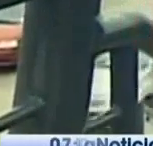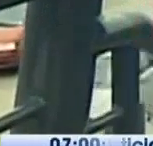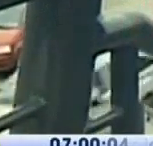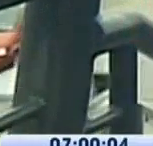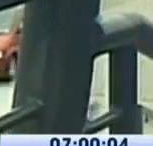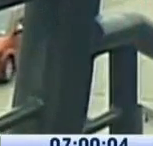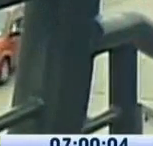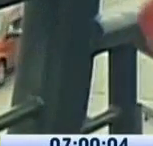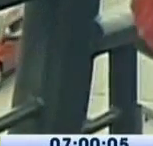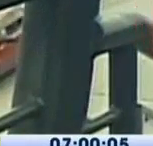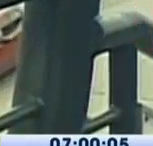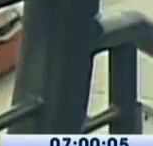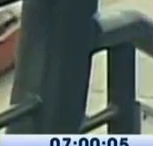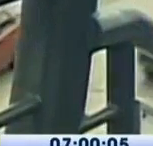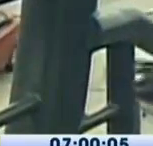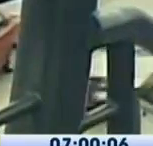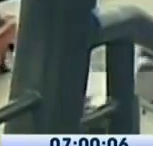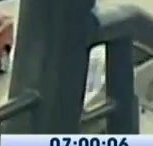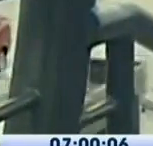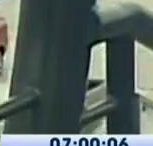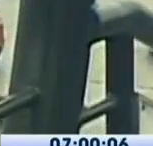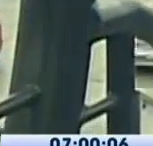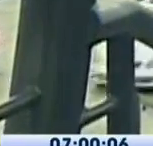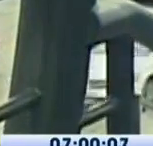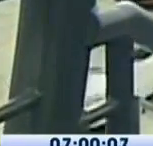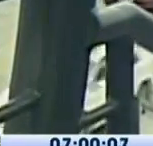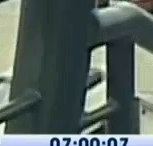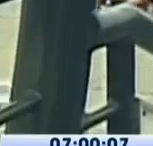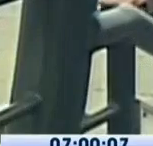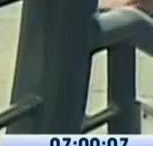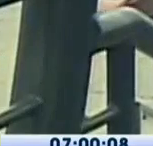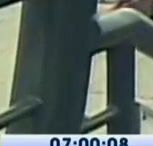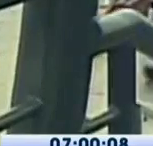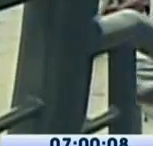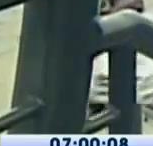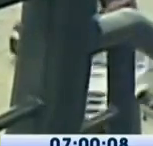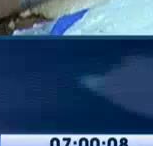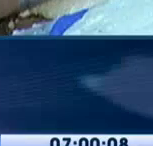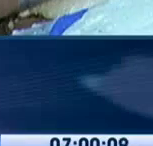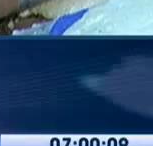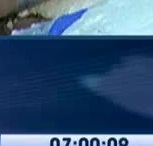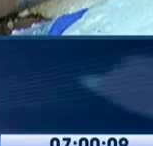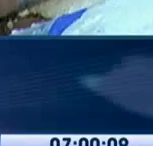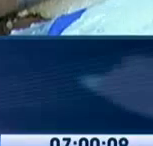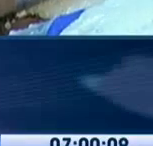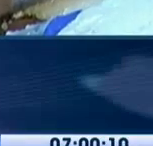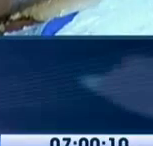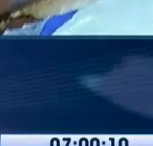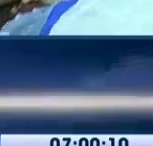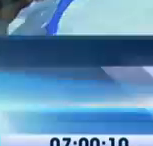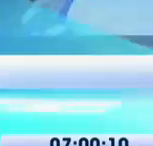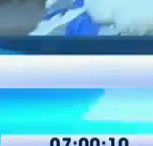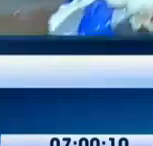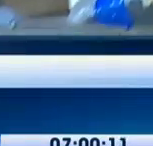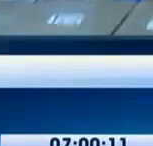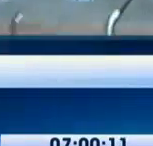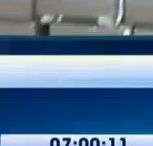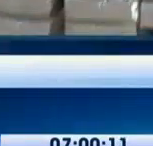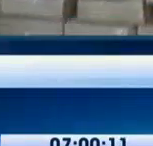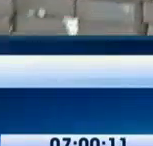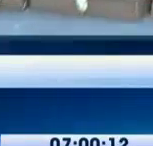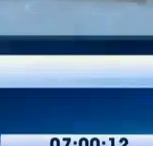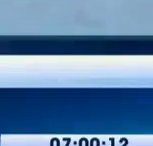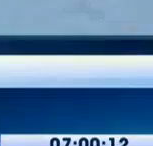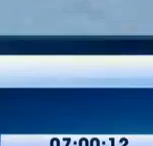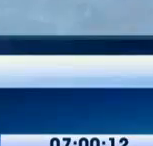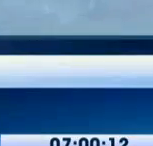El peso de la droga bordea más o menos los 300 kilos y en total fueron hallados 247 paquetes de